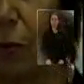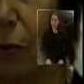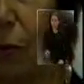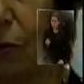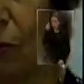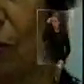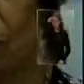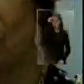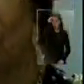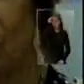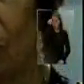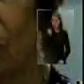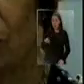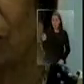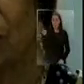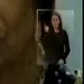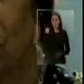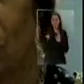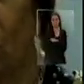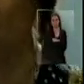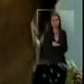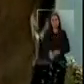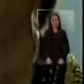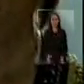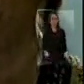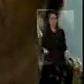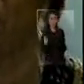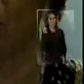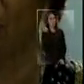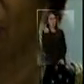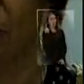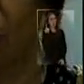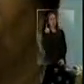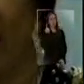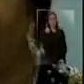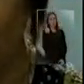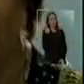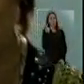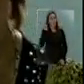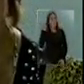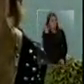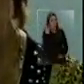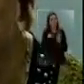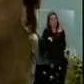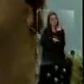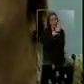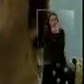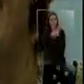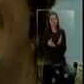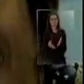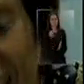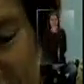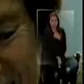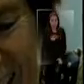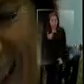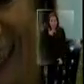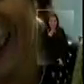¿Pero se acordó que estamos aquí en el primer piso? ¿Cómo que en el primer piso? Cuarto piso, le dije.